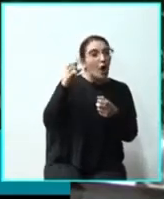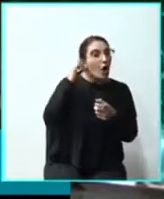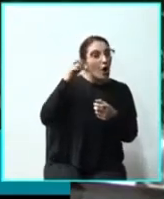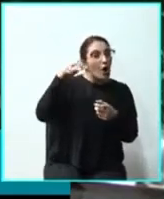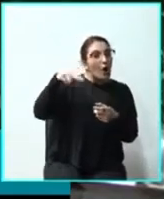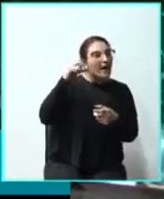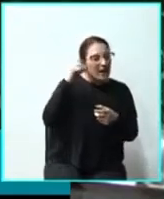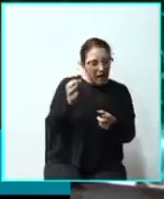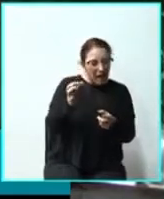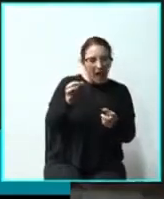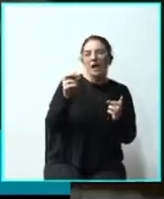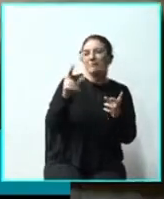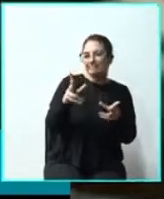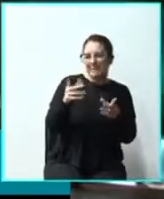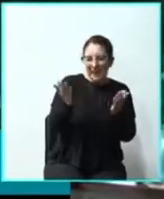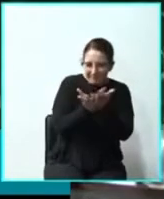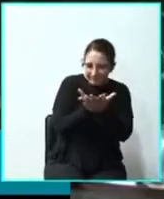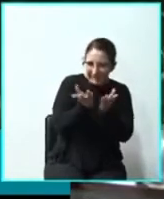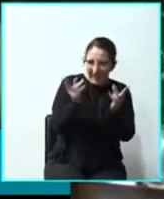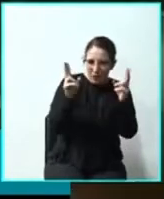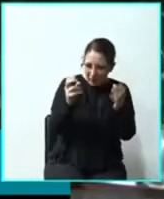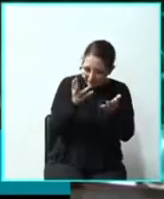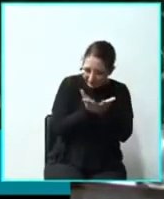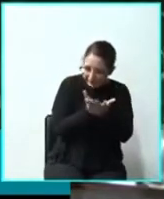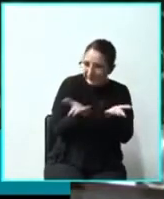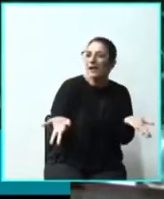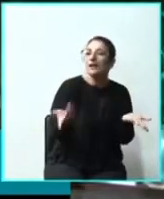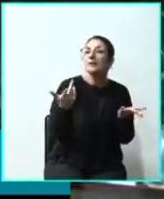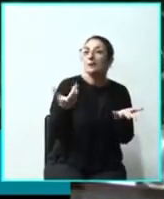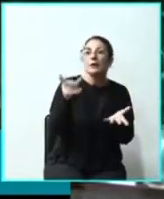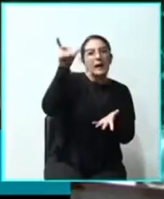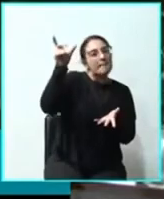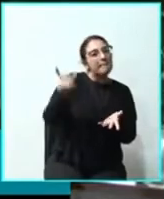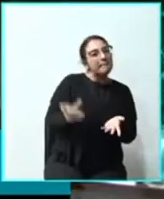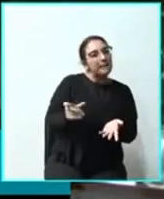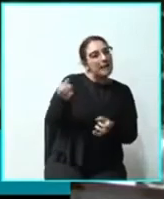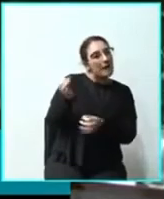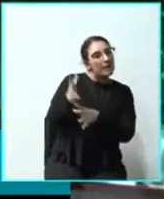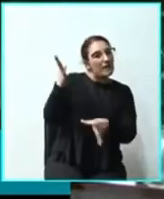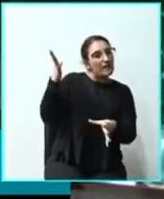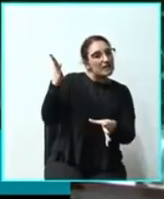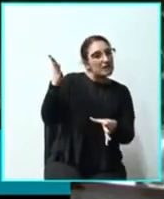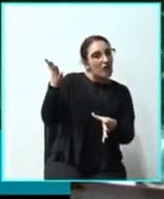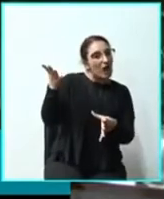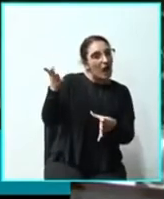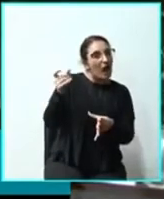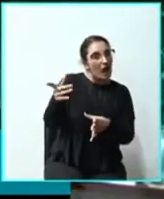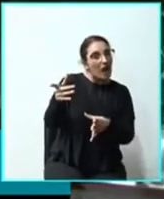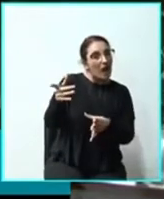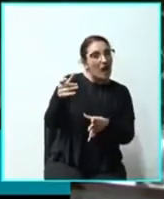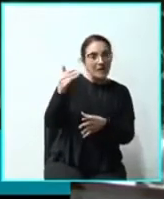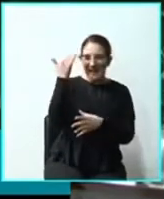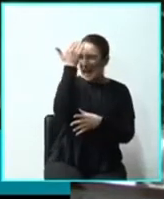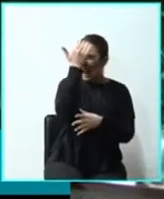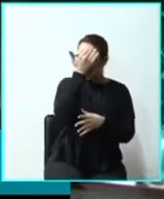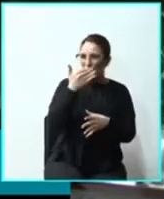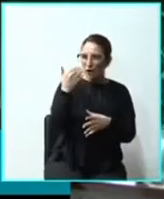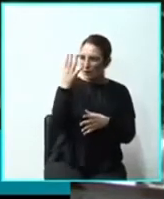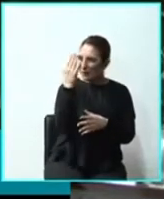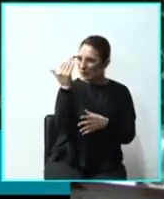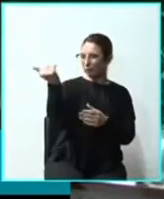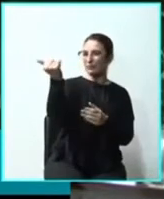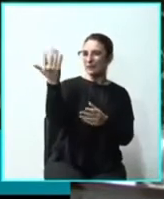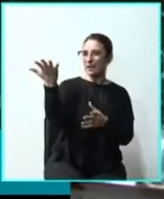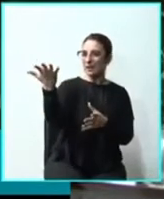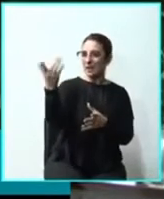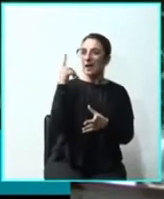este tema. Y como dijo una especialista, Beatriz Busaniche, de la Fundación Vía Libre, el reconocimiento facial no se lo regula,